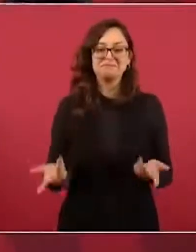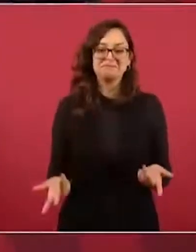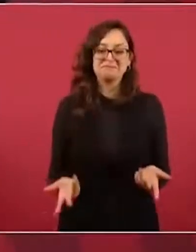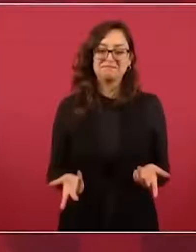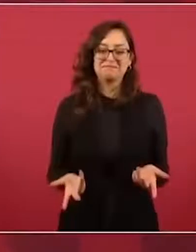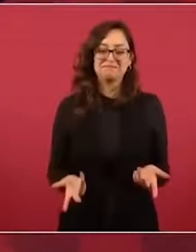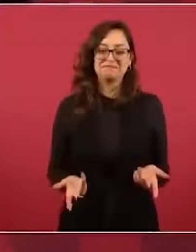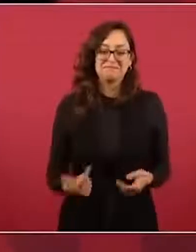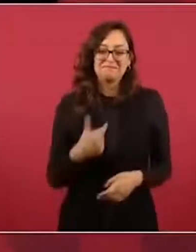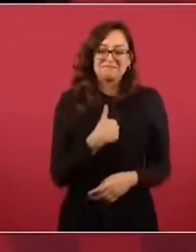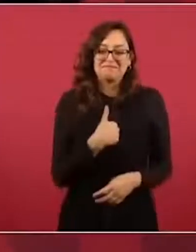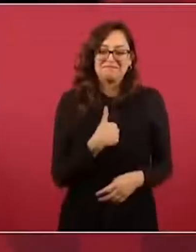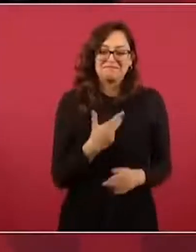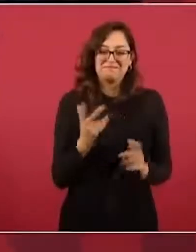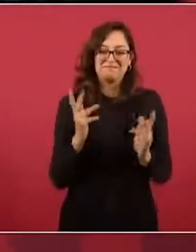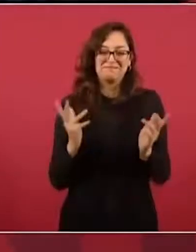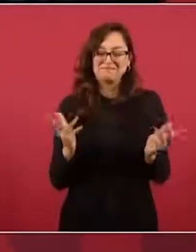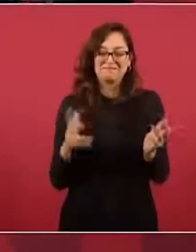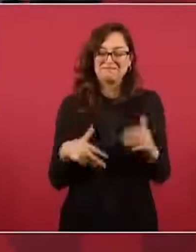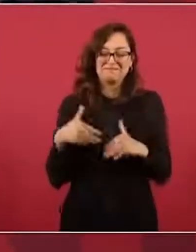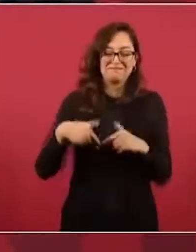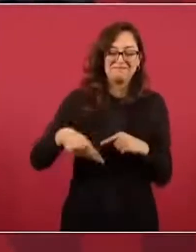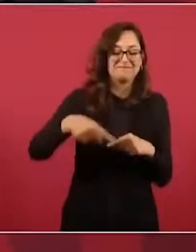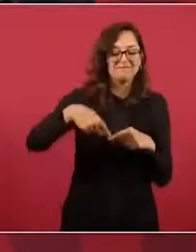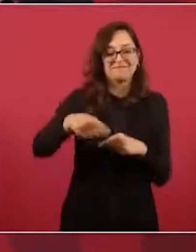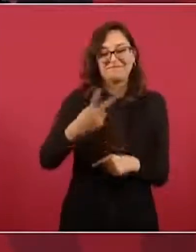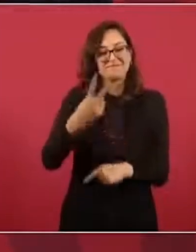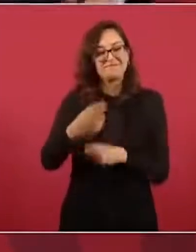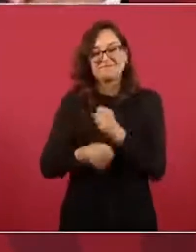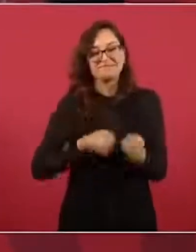voy a dejar los proyectos,